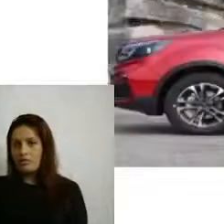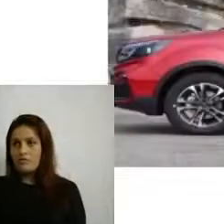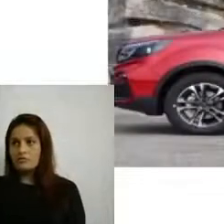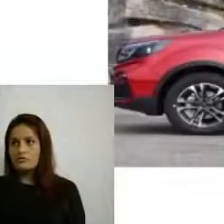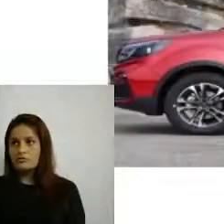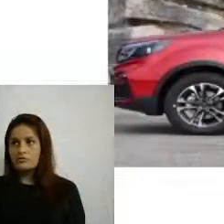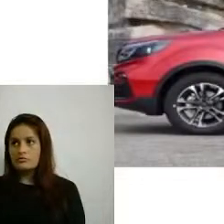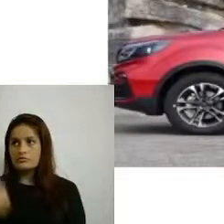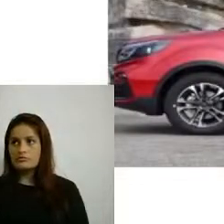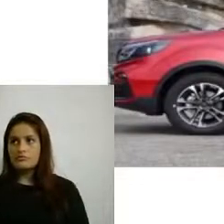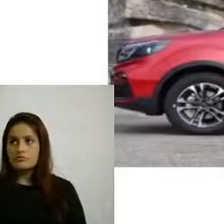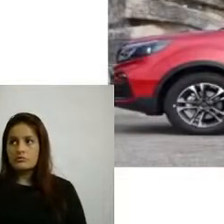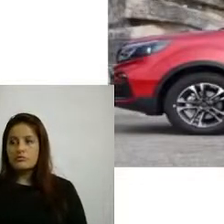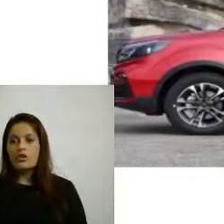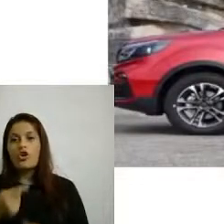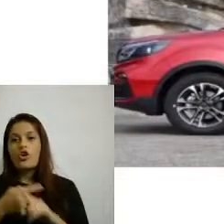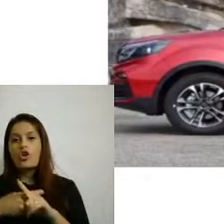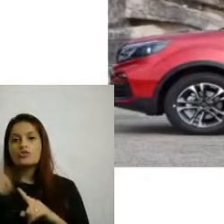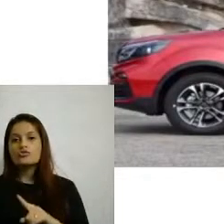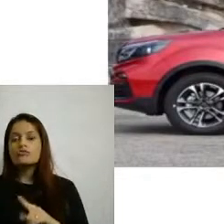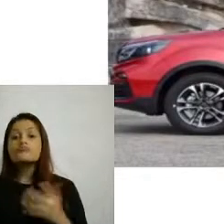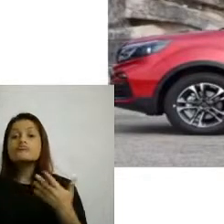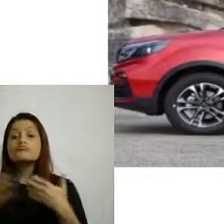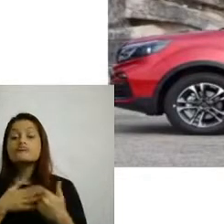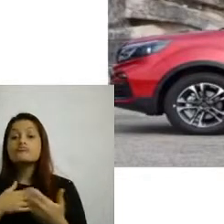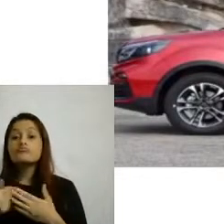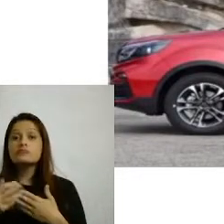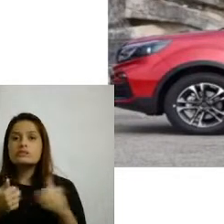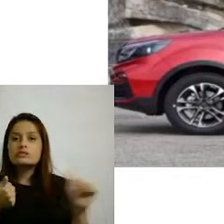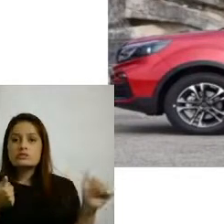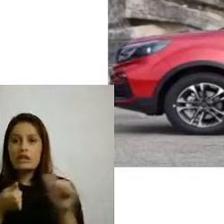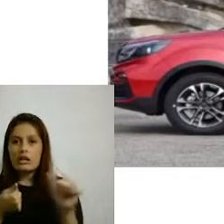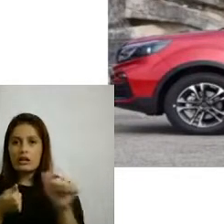estacionamientos que están en el frontis, y otro cercano a donde está